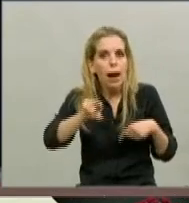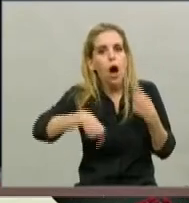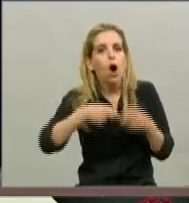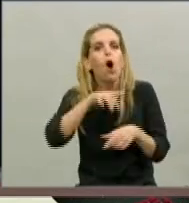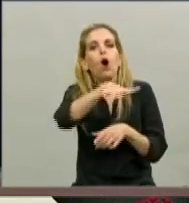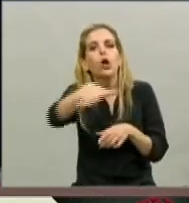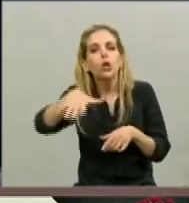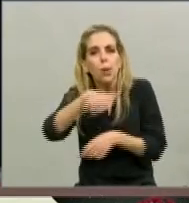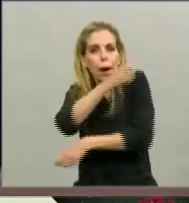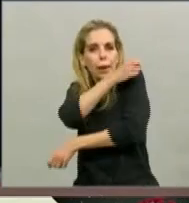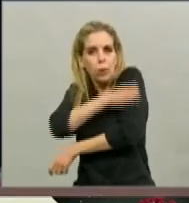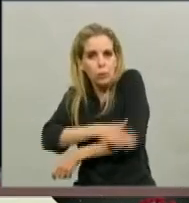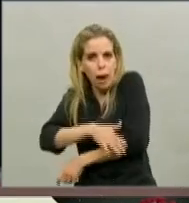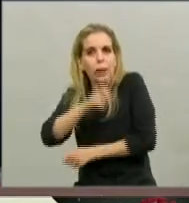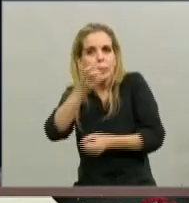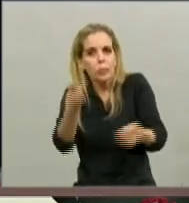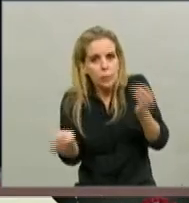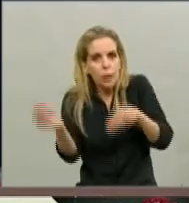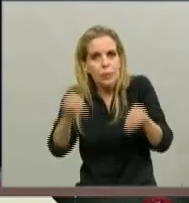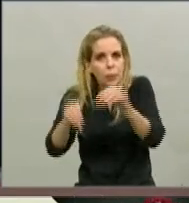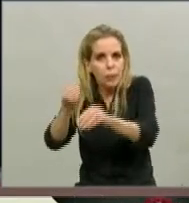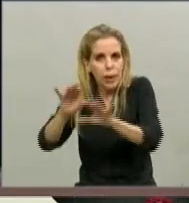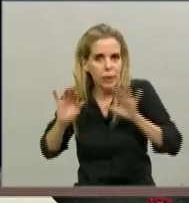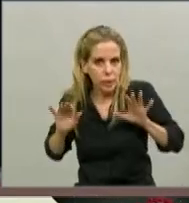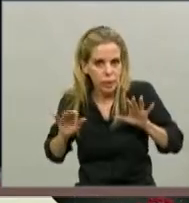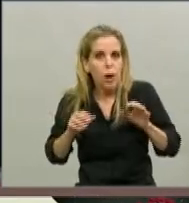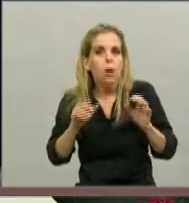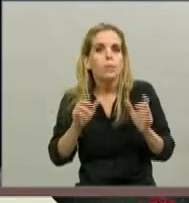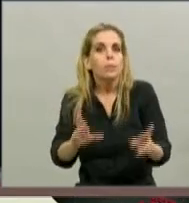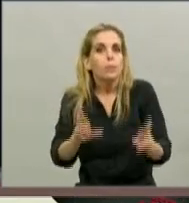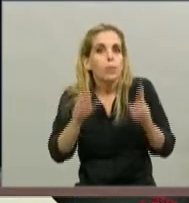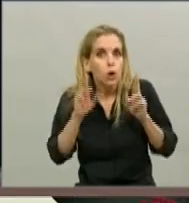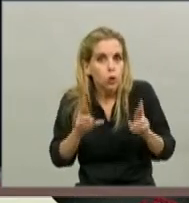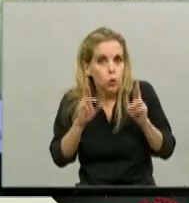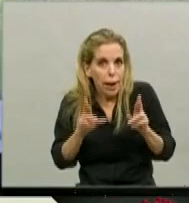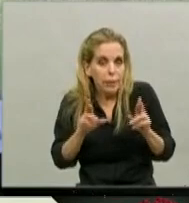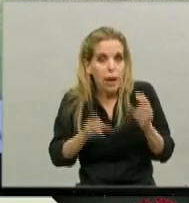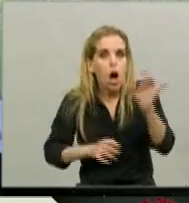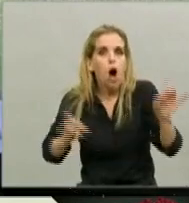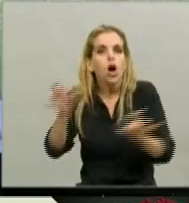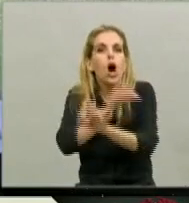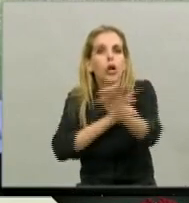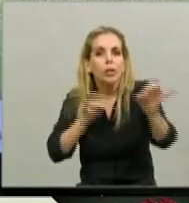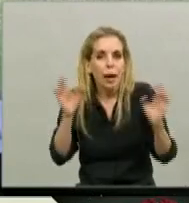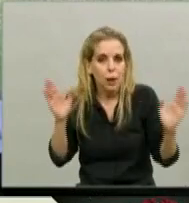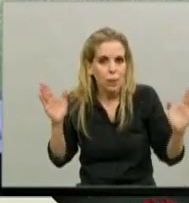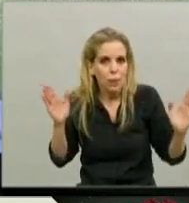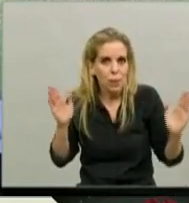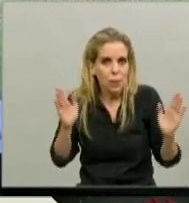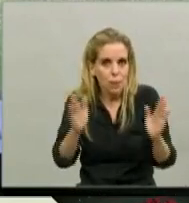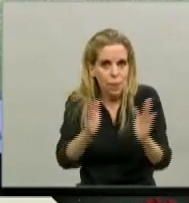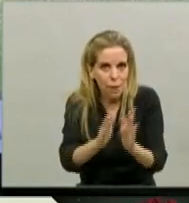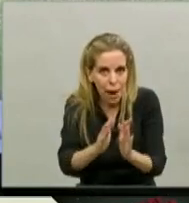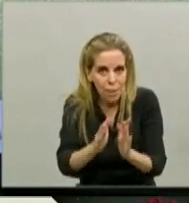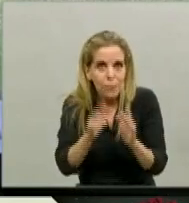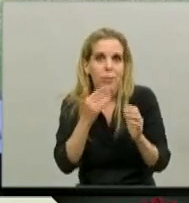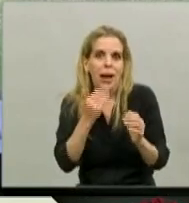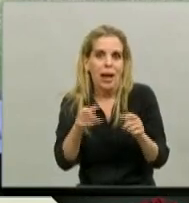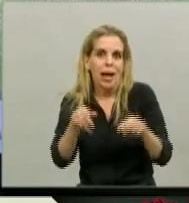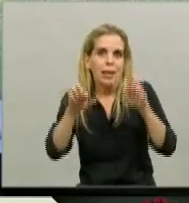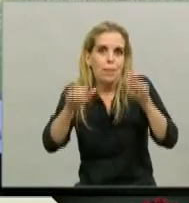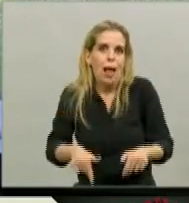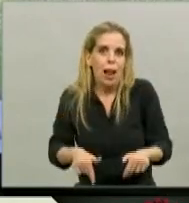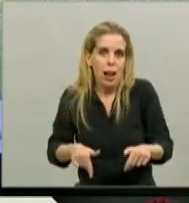ciudad. En el total de los barrios está cayendo la curva de contagios. Y gracias al éxito de esta experiencia, desde